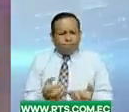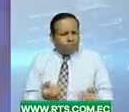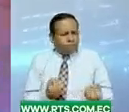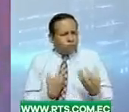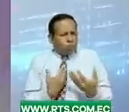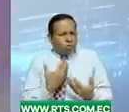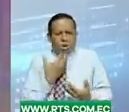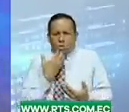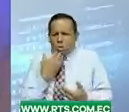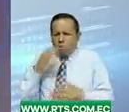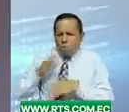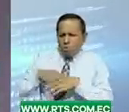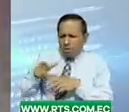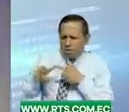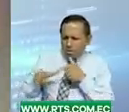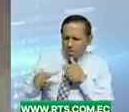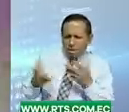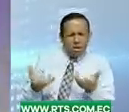tiroteo.